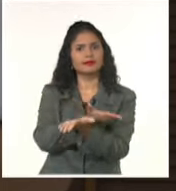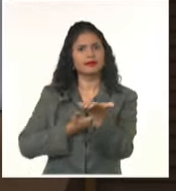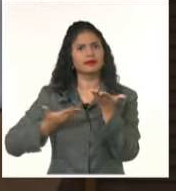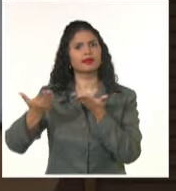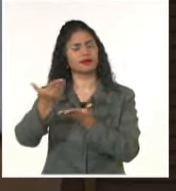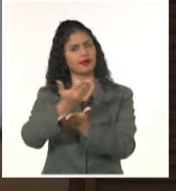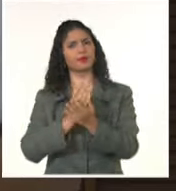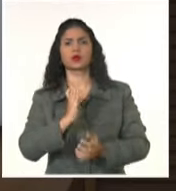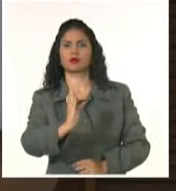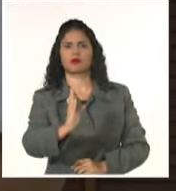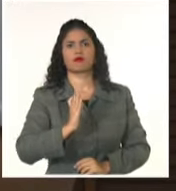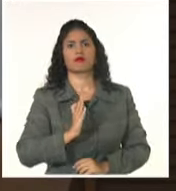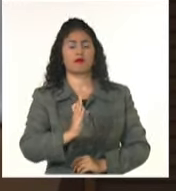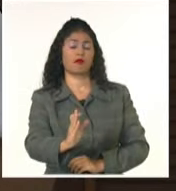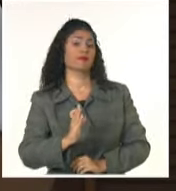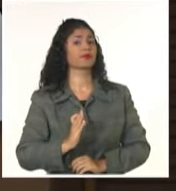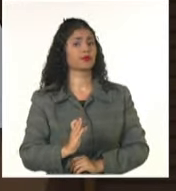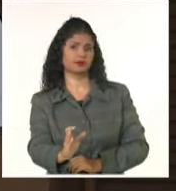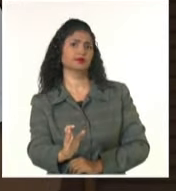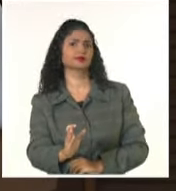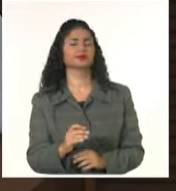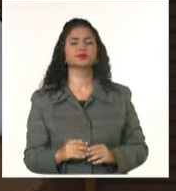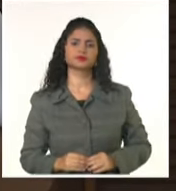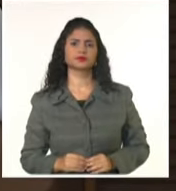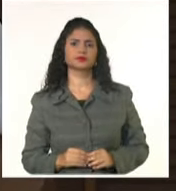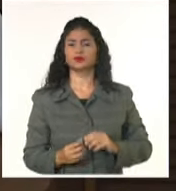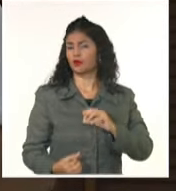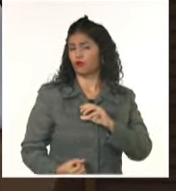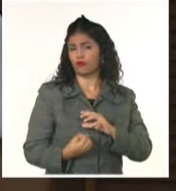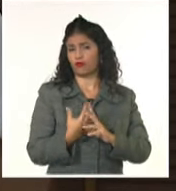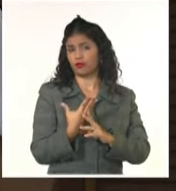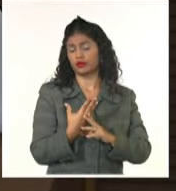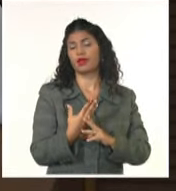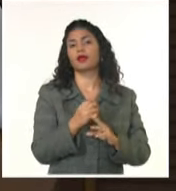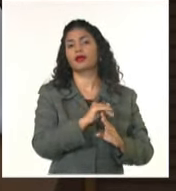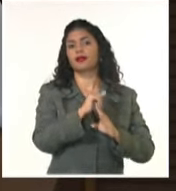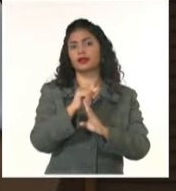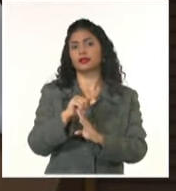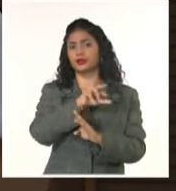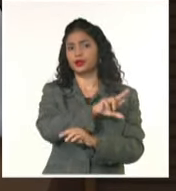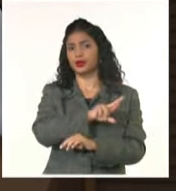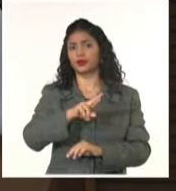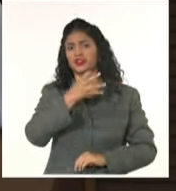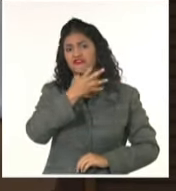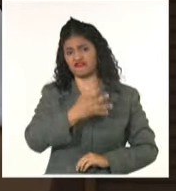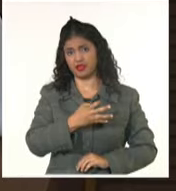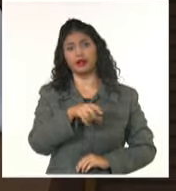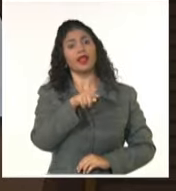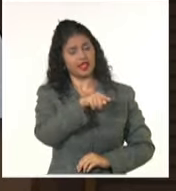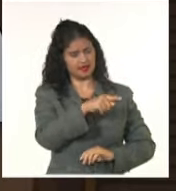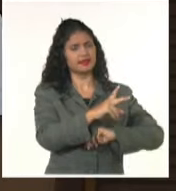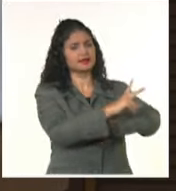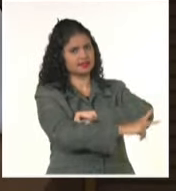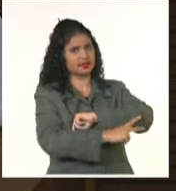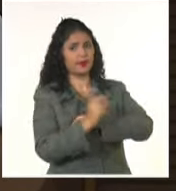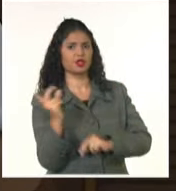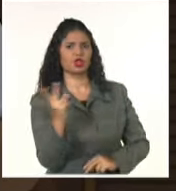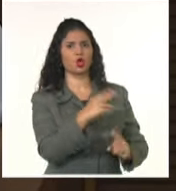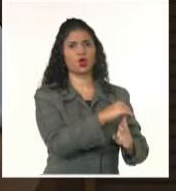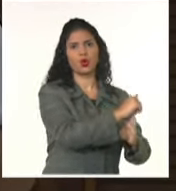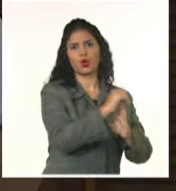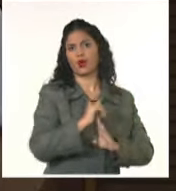solidaridad forjadas por San Nujoma y el comandante en jefe Fidel Castro, proyectadas ahora